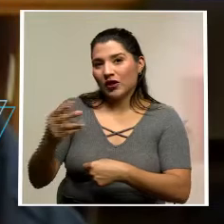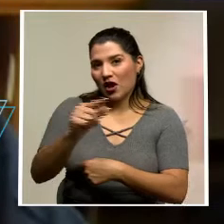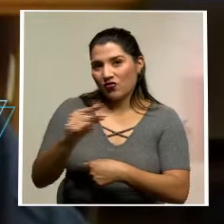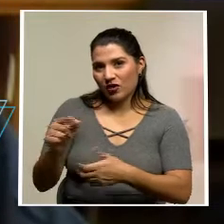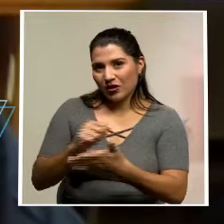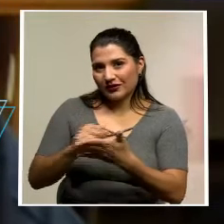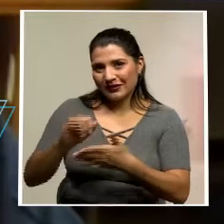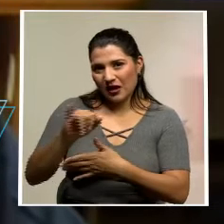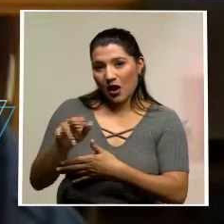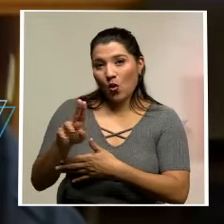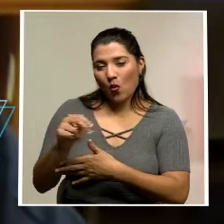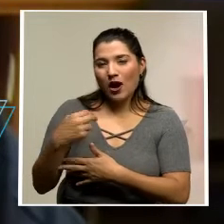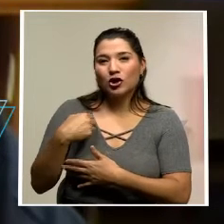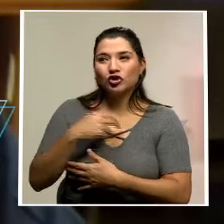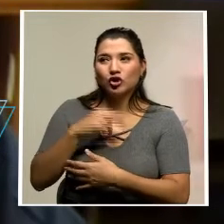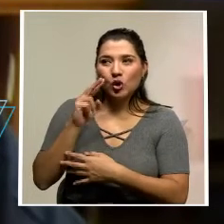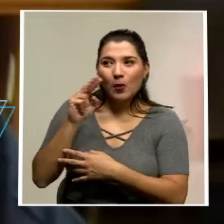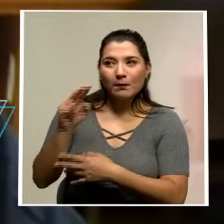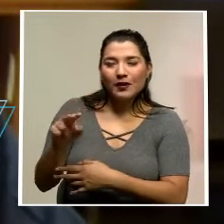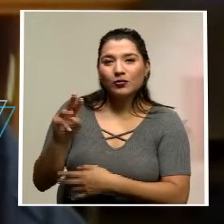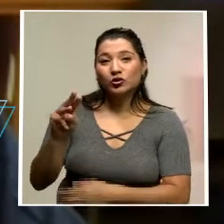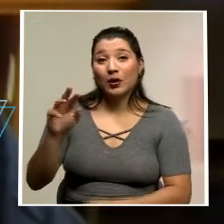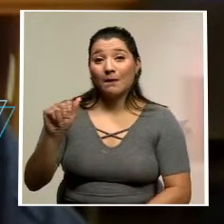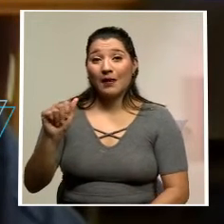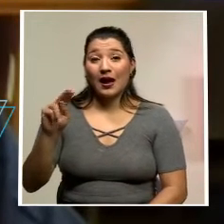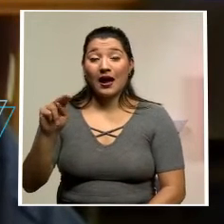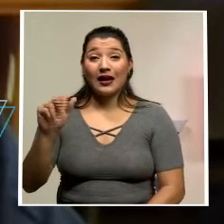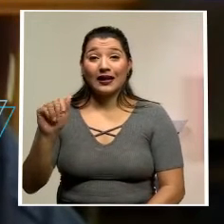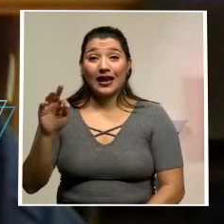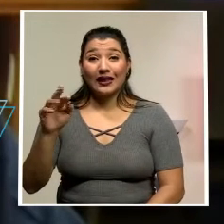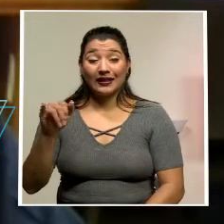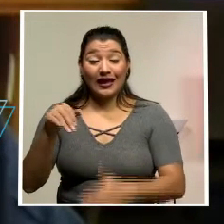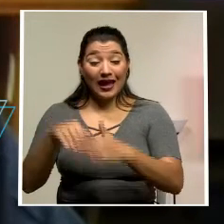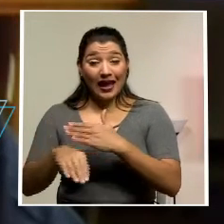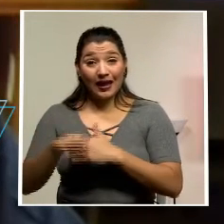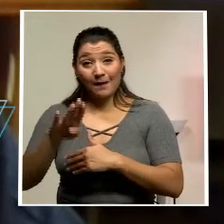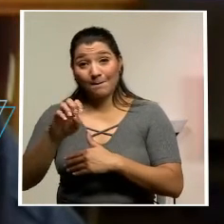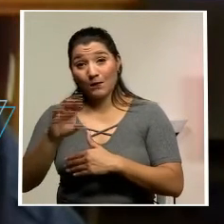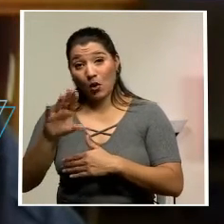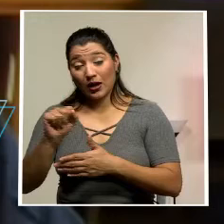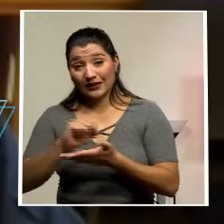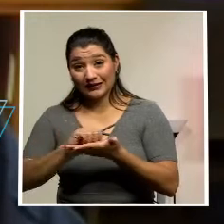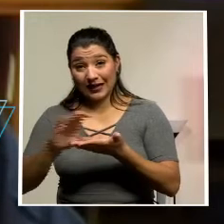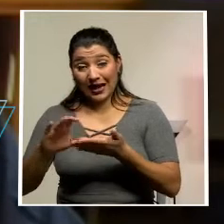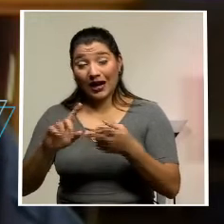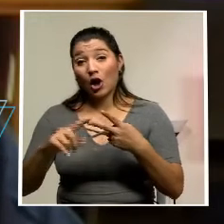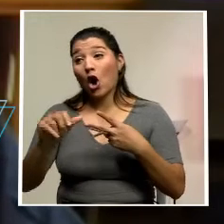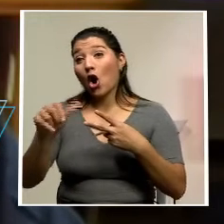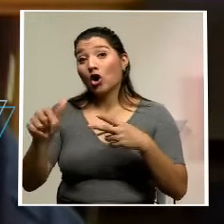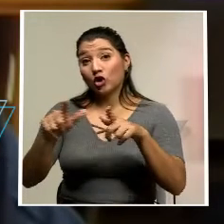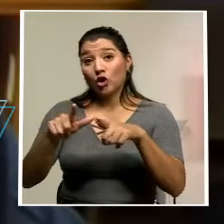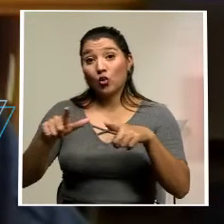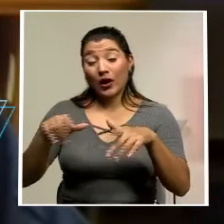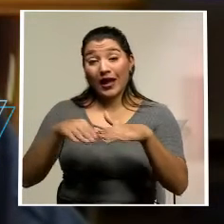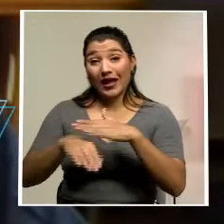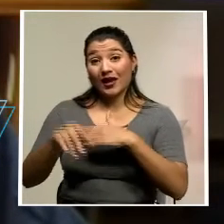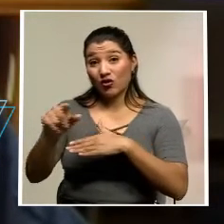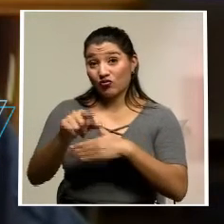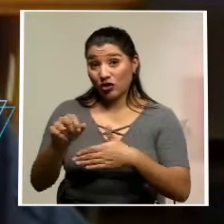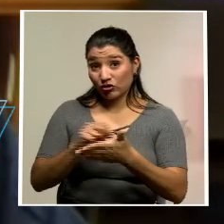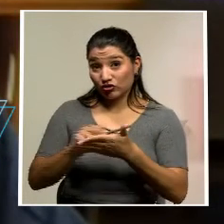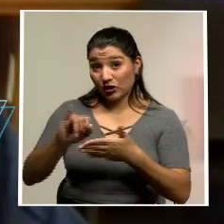ver manatís en Boca San Carlos y en otras zonas del río San Juan, que son